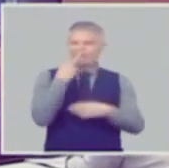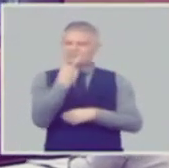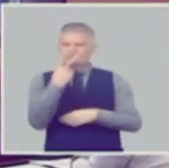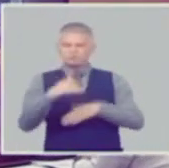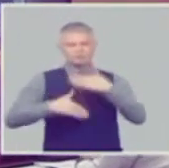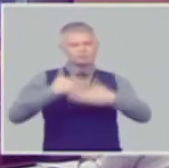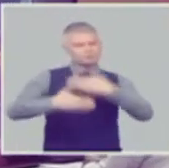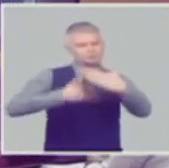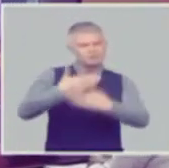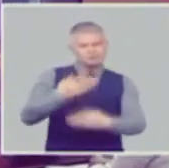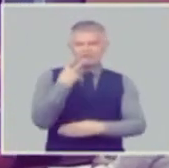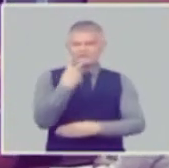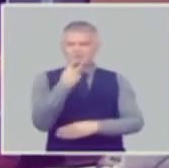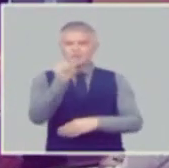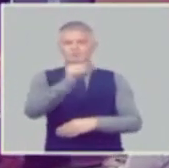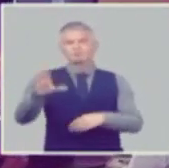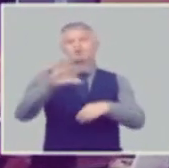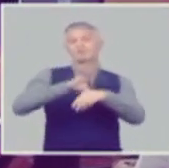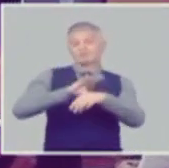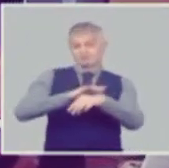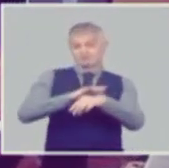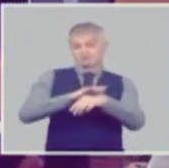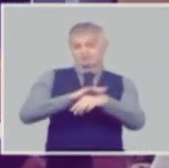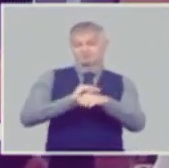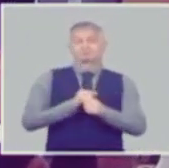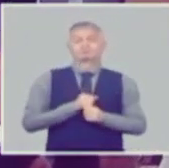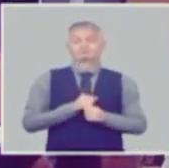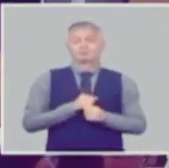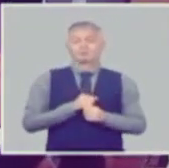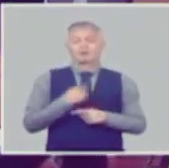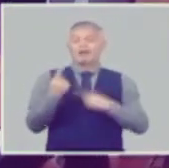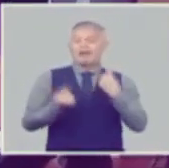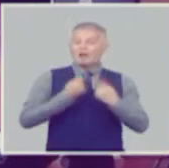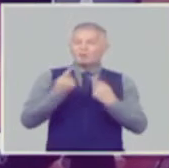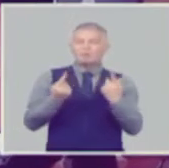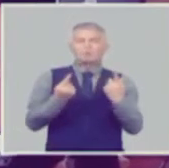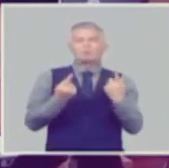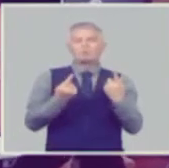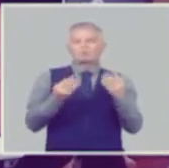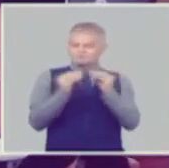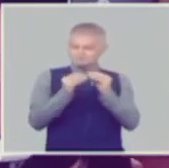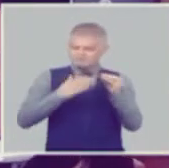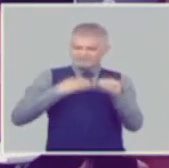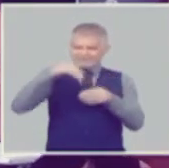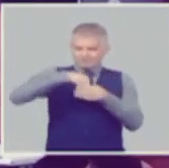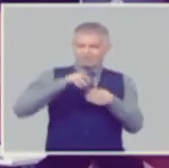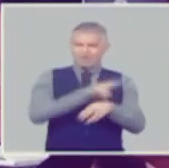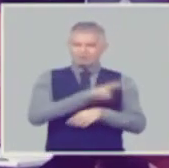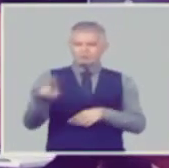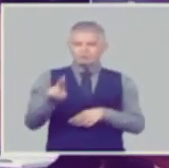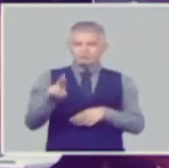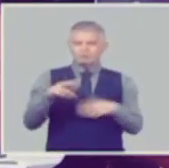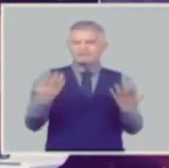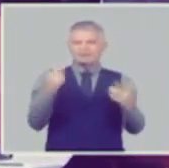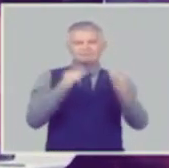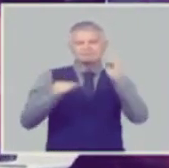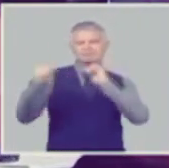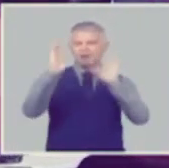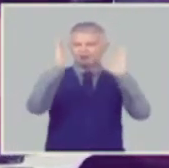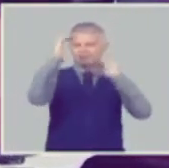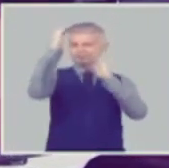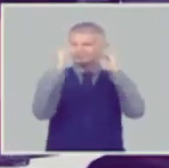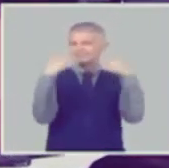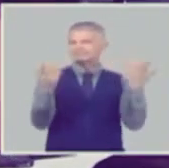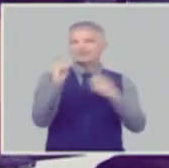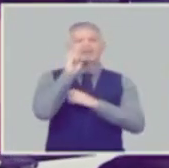contagiados. Un principio humanista inseparable de la revolución: la vida humana como bien supremo de la